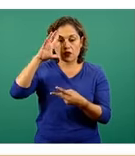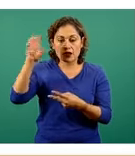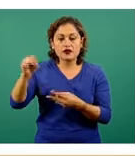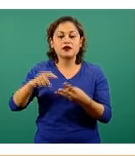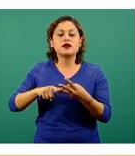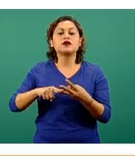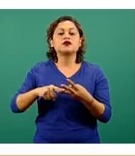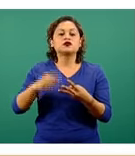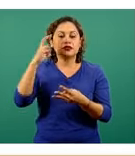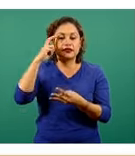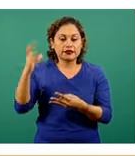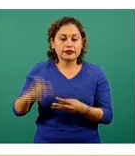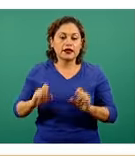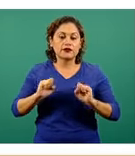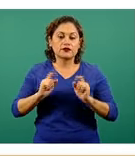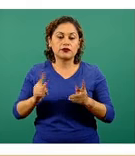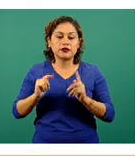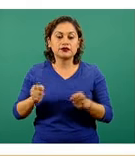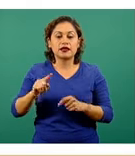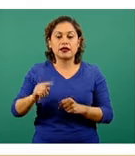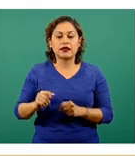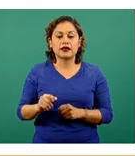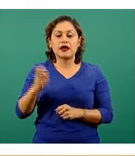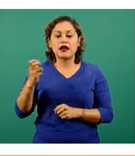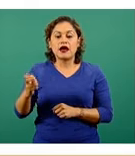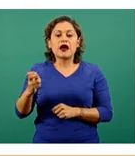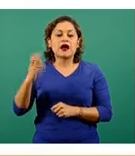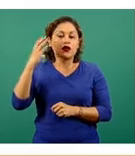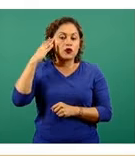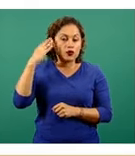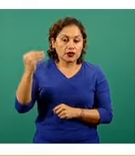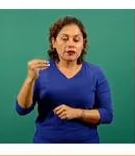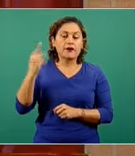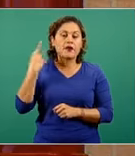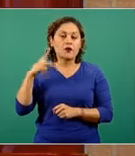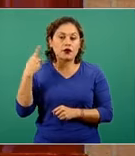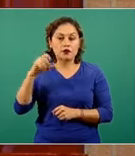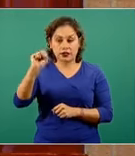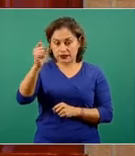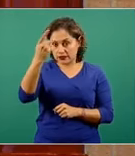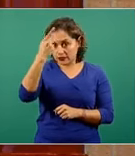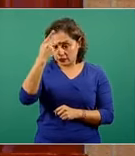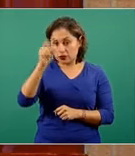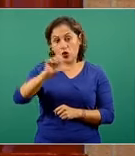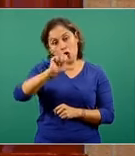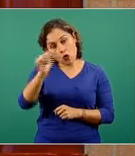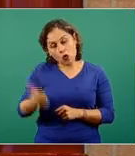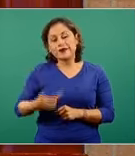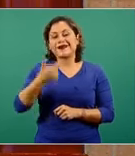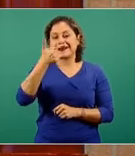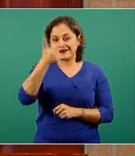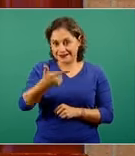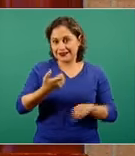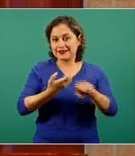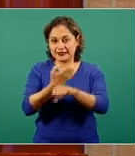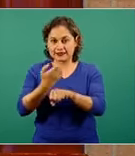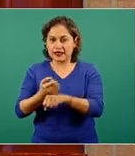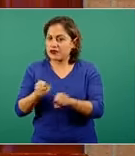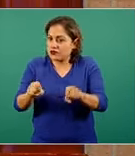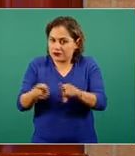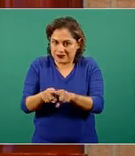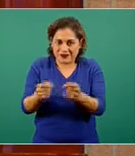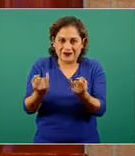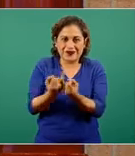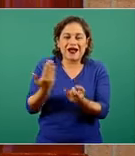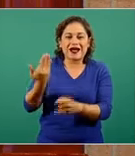Colima, Puebla y San Luis Potosí, y las 3 entidades que también veíamos ya han sobrepasado este 70%